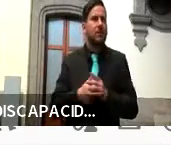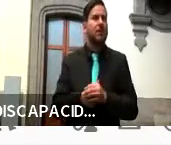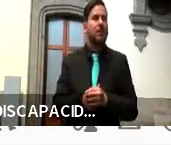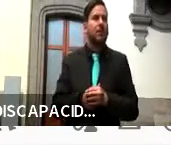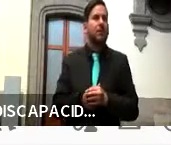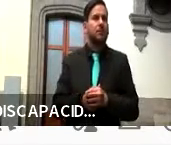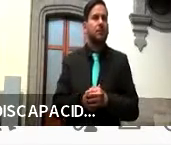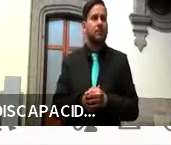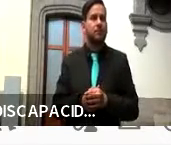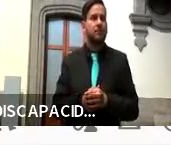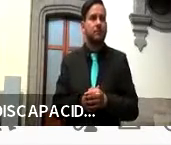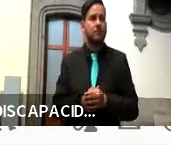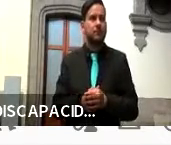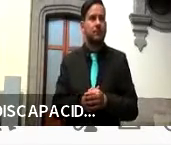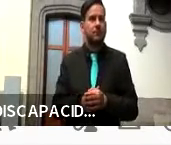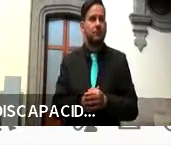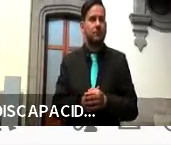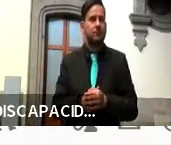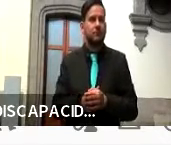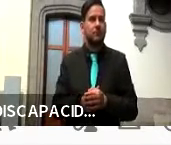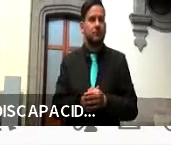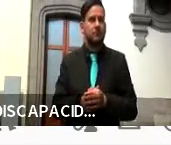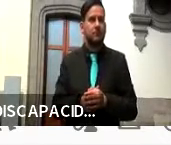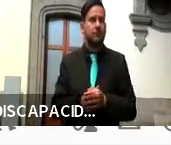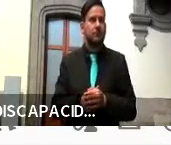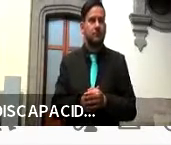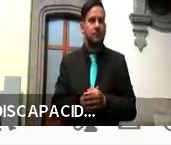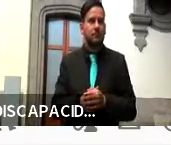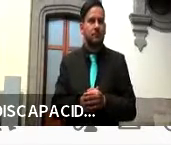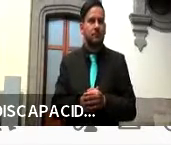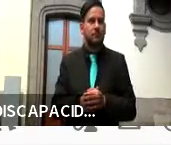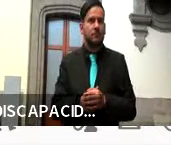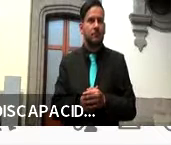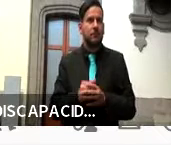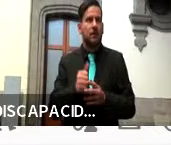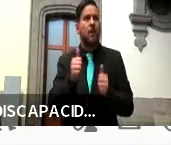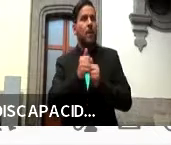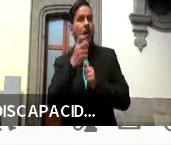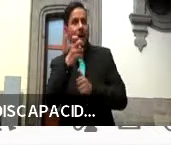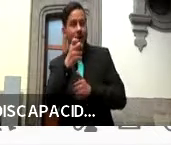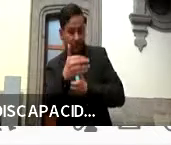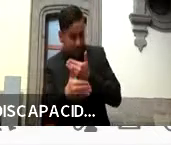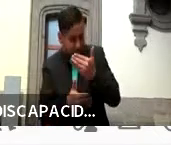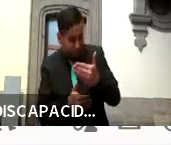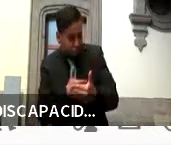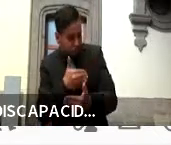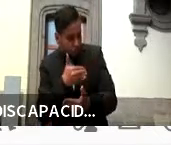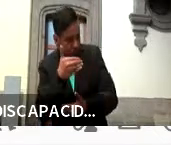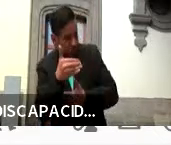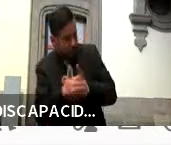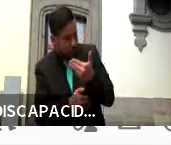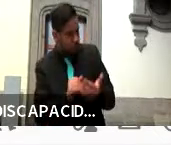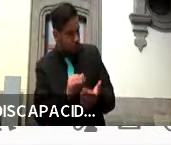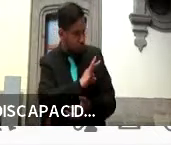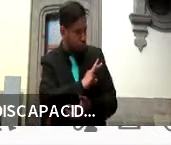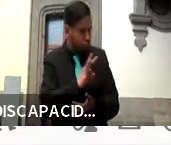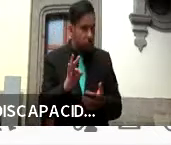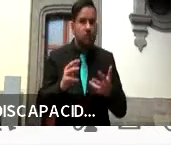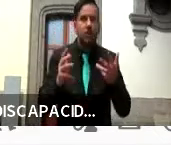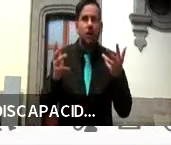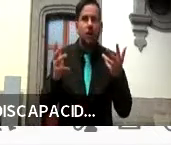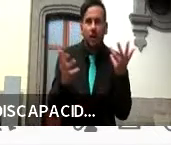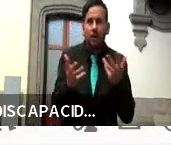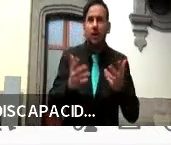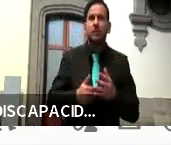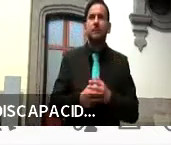implementación cumpliendo esos plazos que el mismo plan puede traer. Es necesario involucrar a